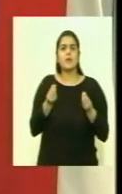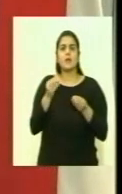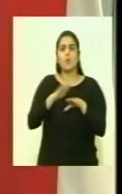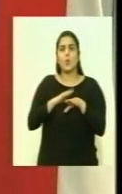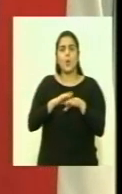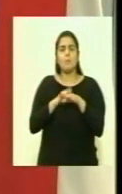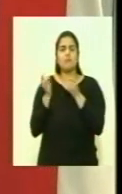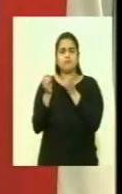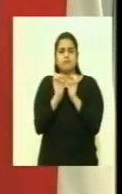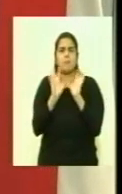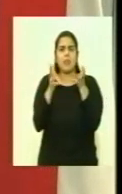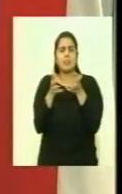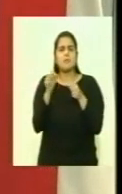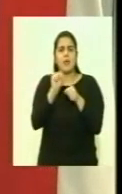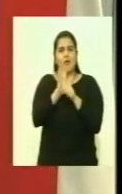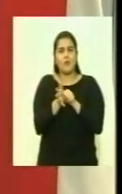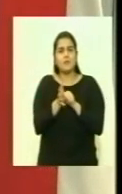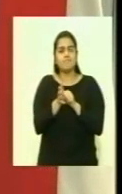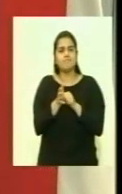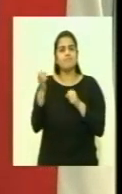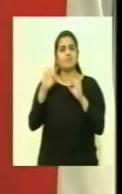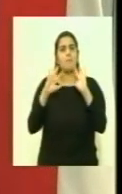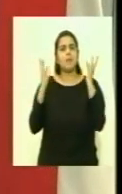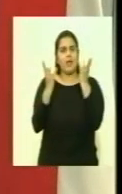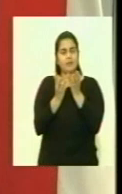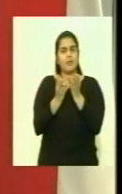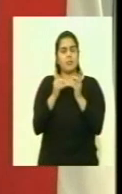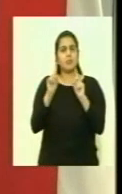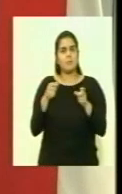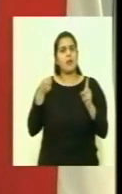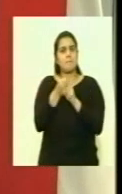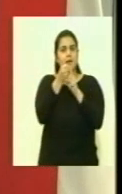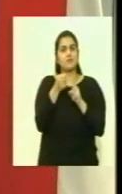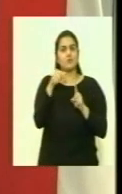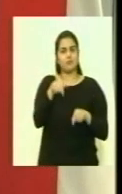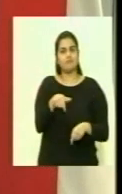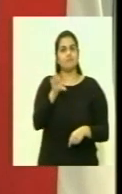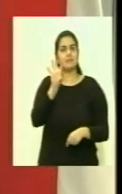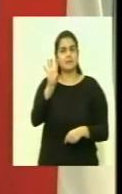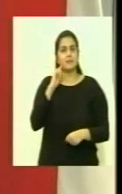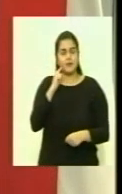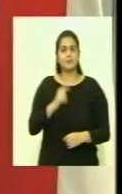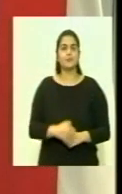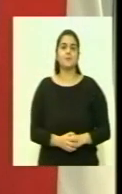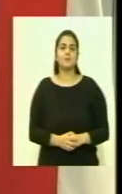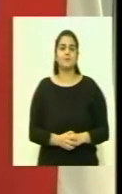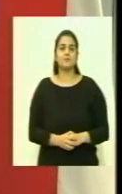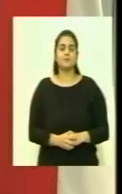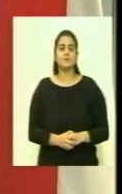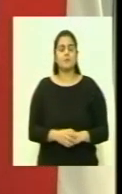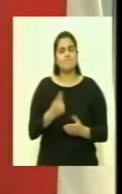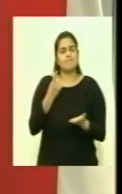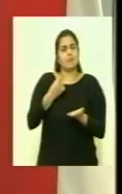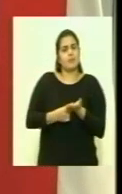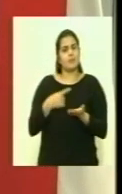que comenzó a asolar el planeta y por supuesto tuvo sus implicancias en nuestra provincia,